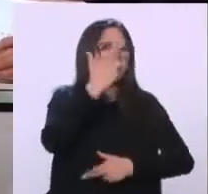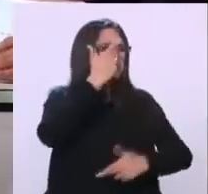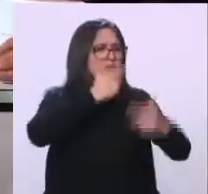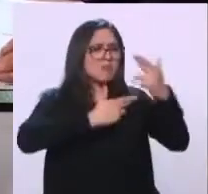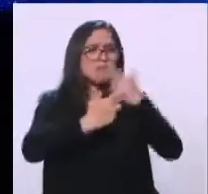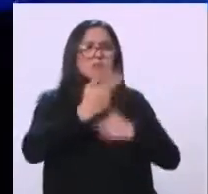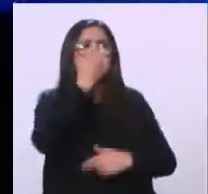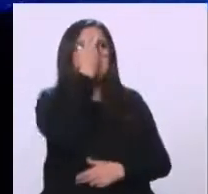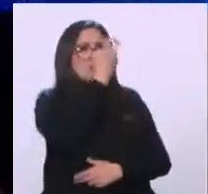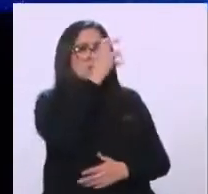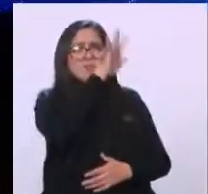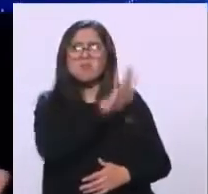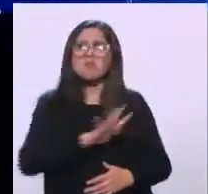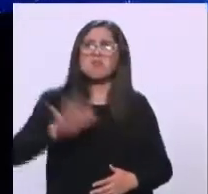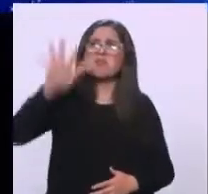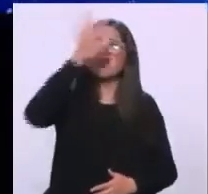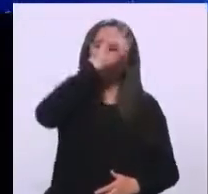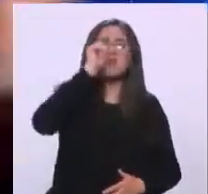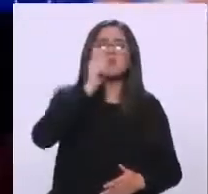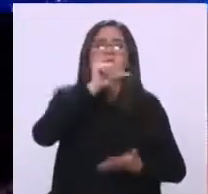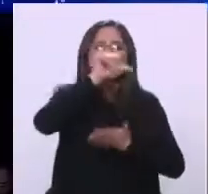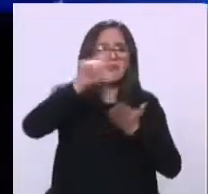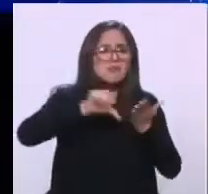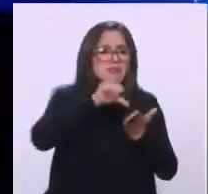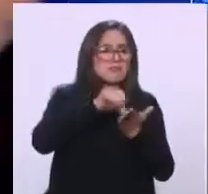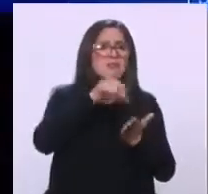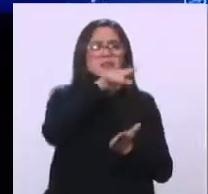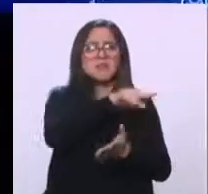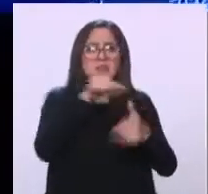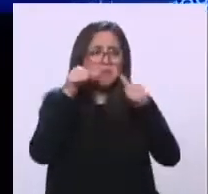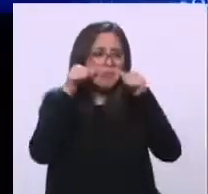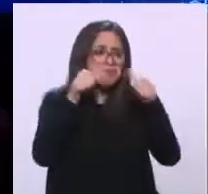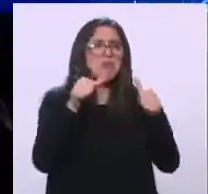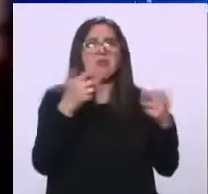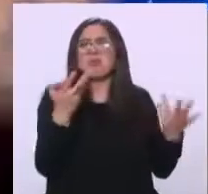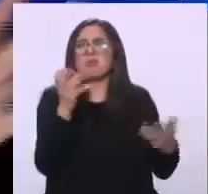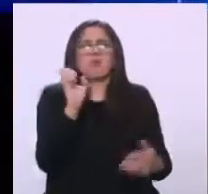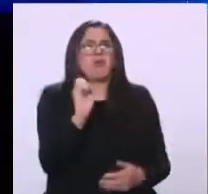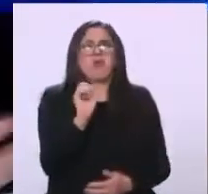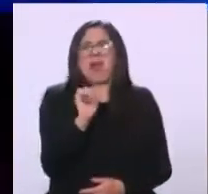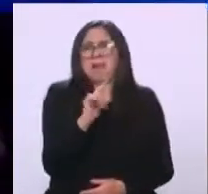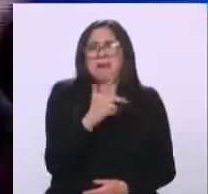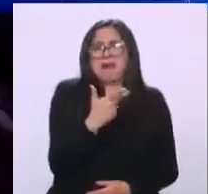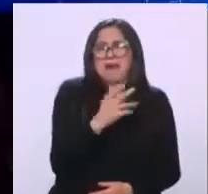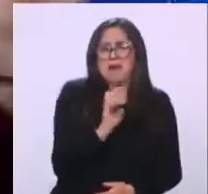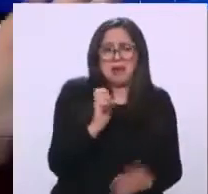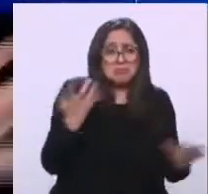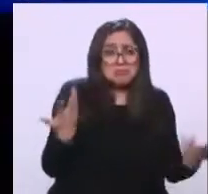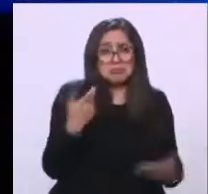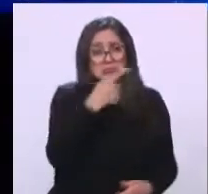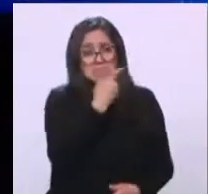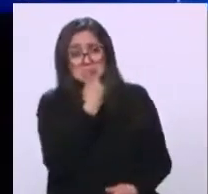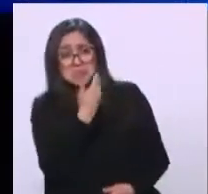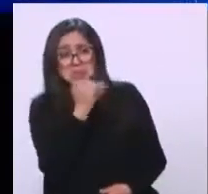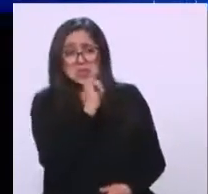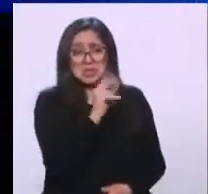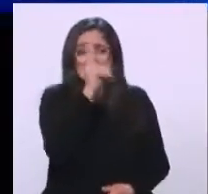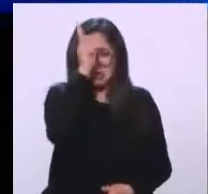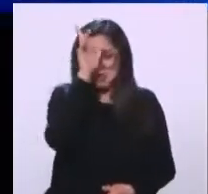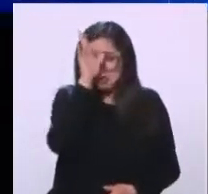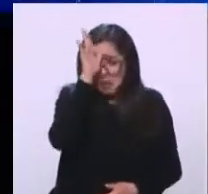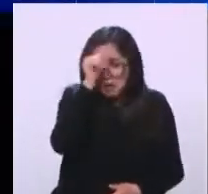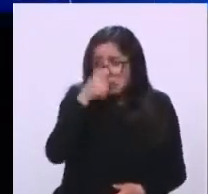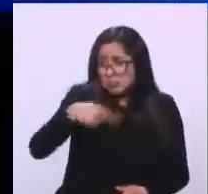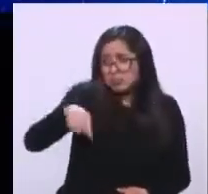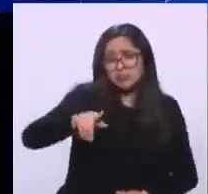convertir esto en un centro de atención, o bueno, como sea, de albergue, ¿no? Nos puede gustar o no, eso no es el tema, pero